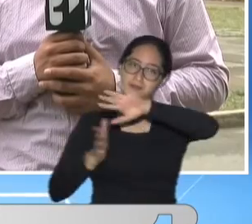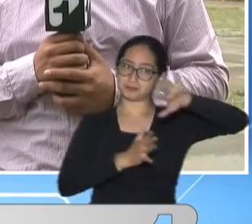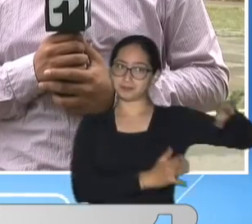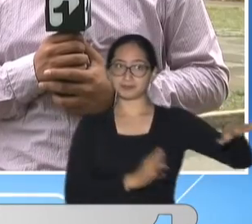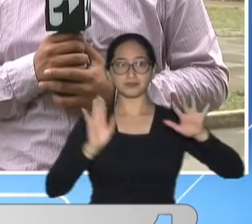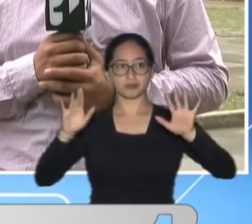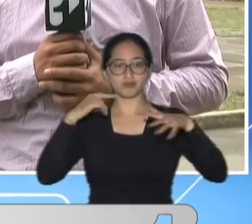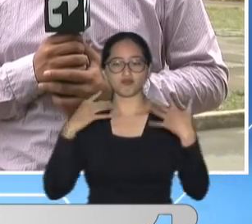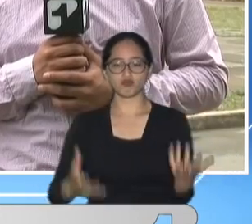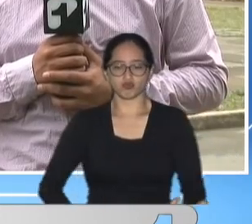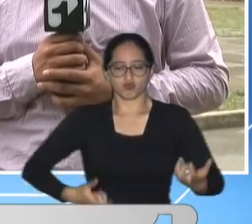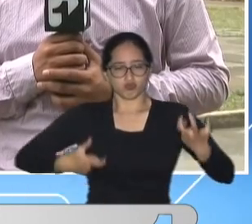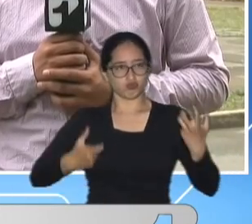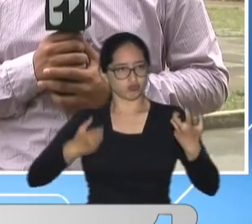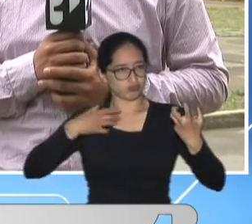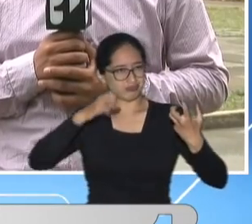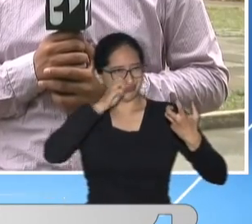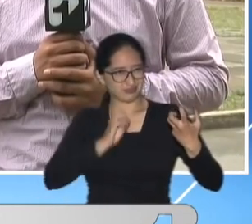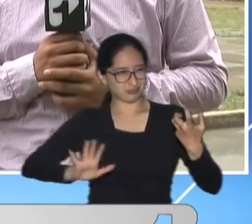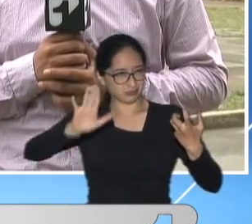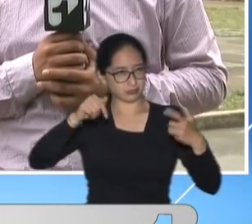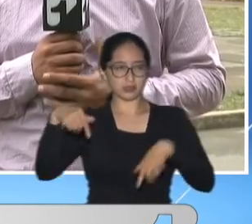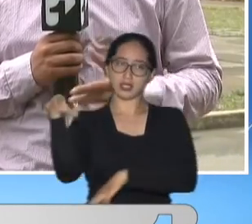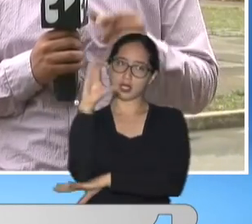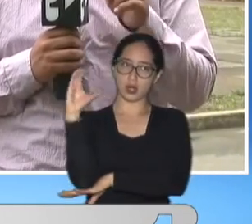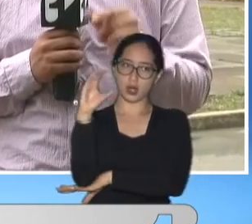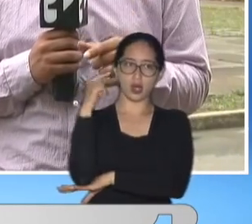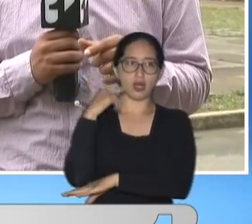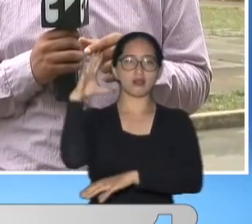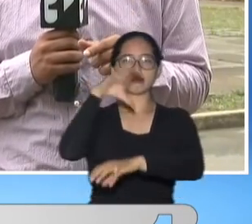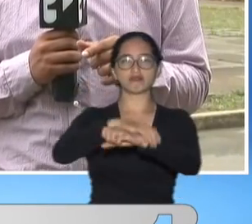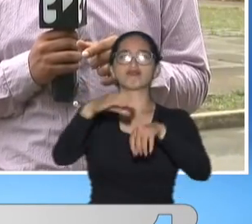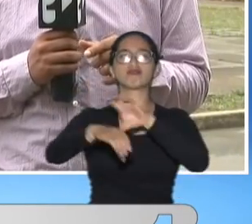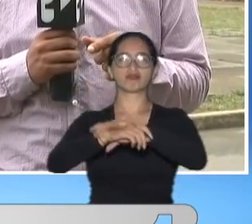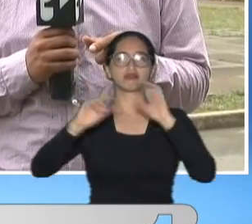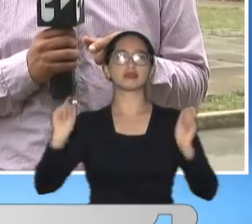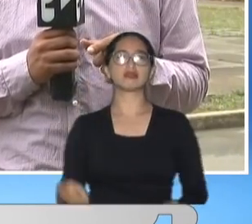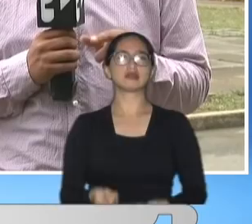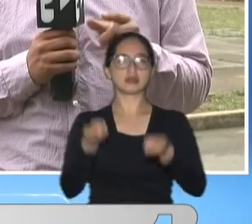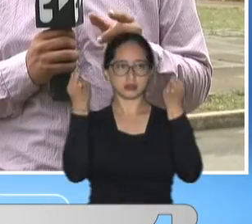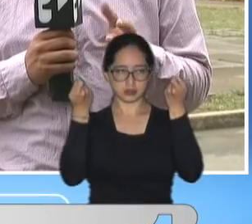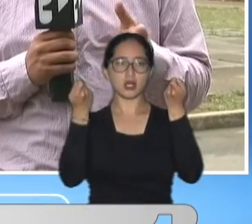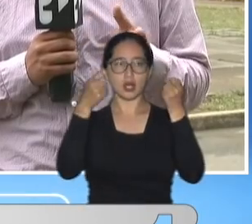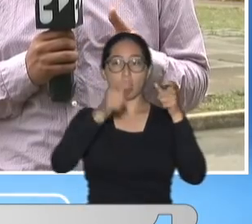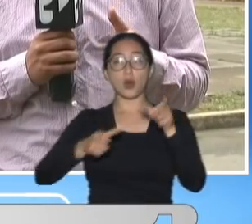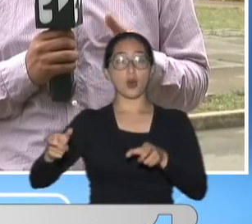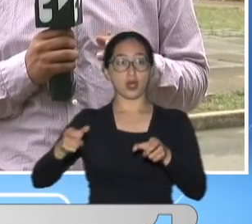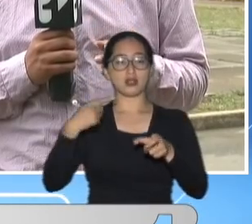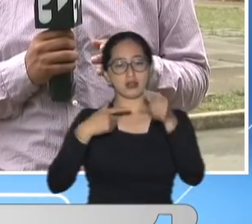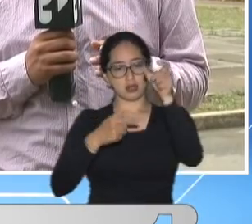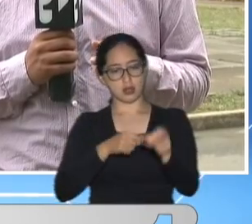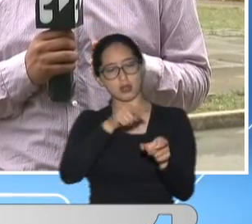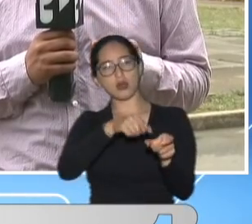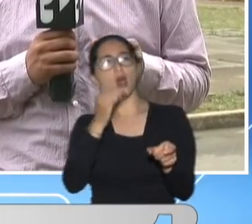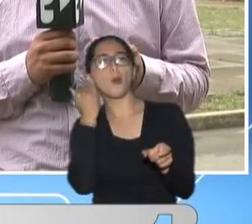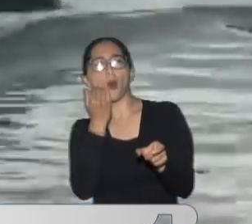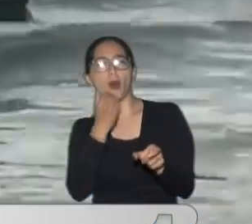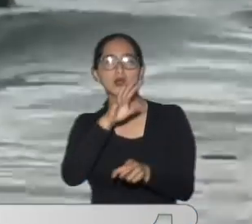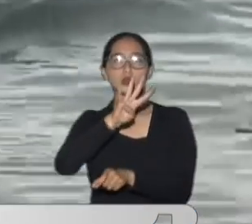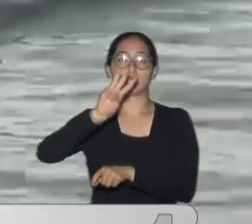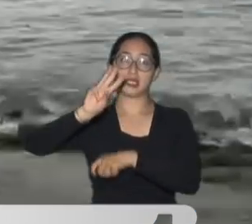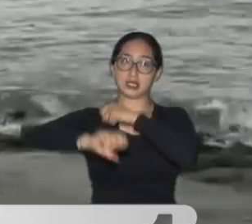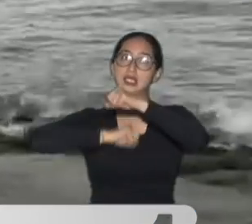durante 3 operativos diferentes en las últimas 24 horas. El primero de ellos es de una mujer de 43 años que logró